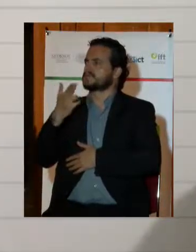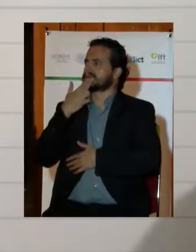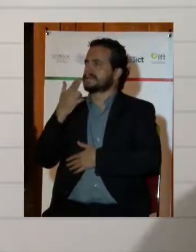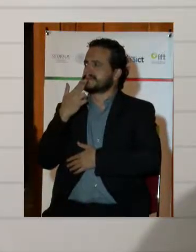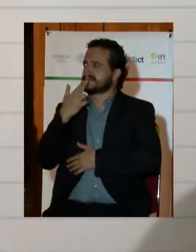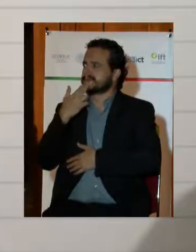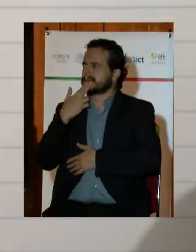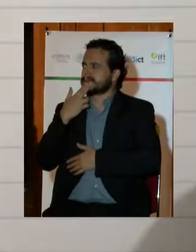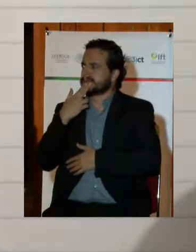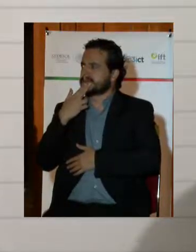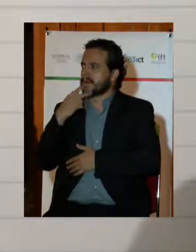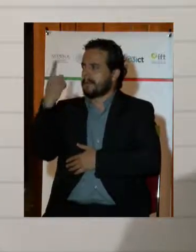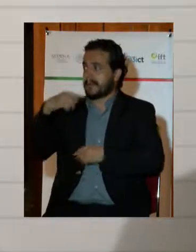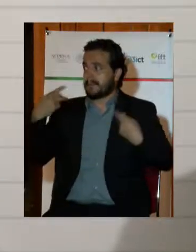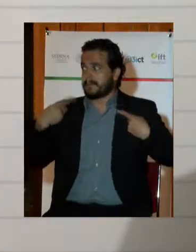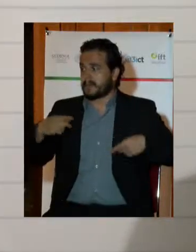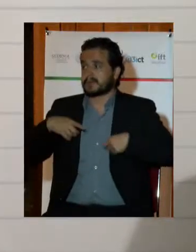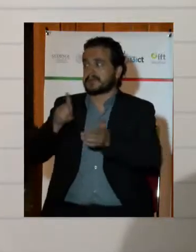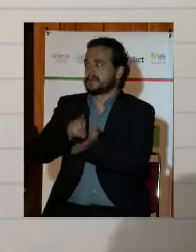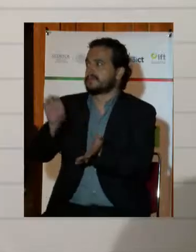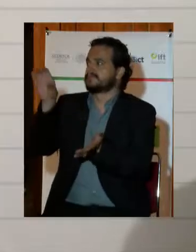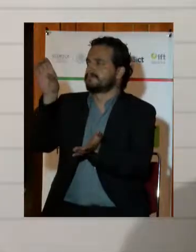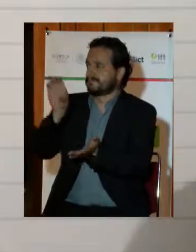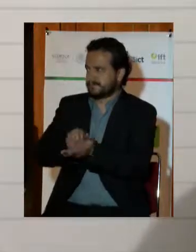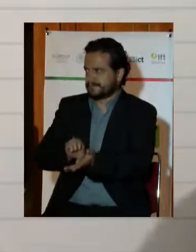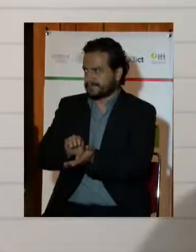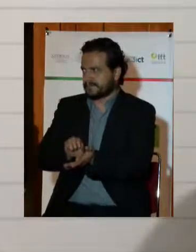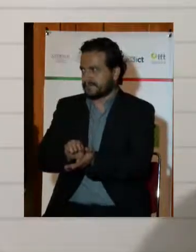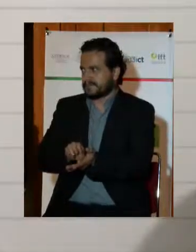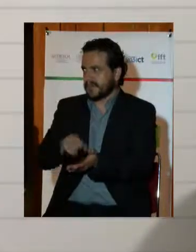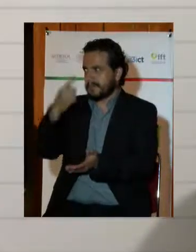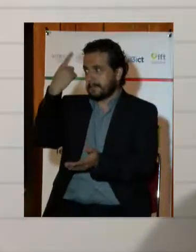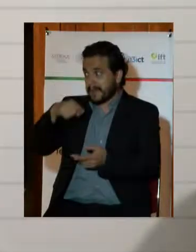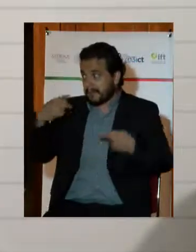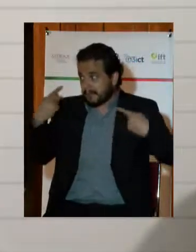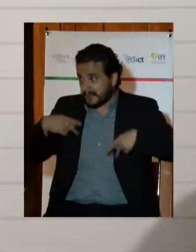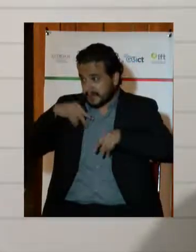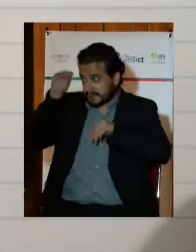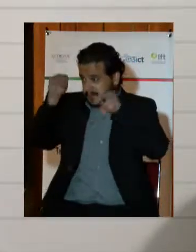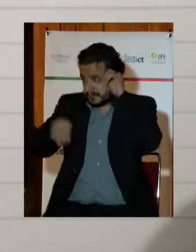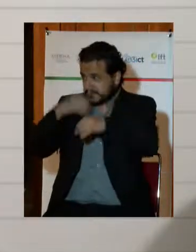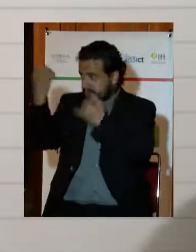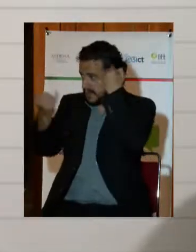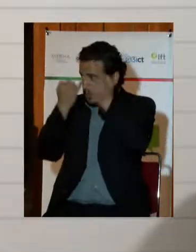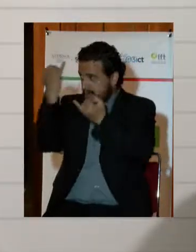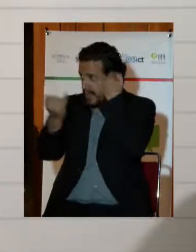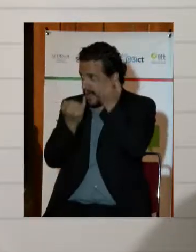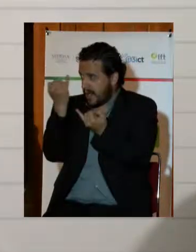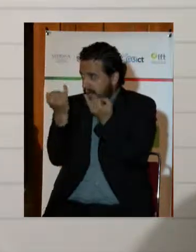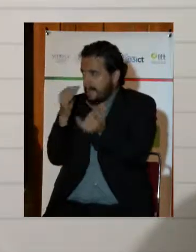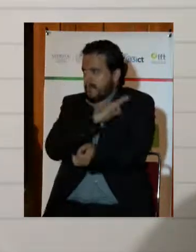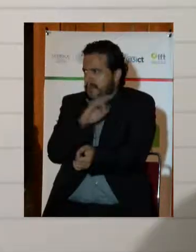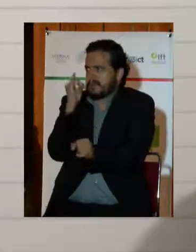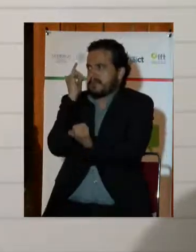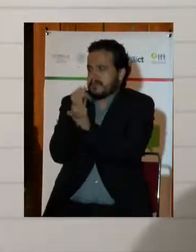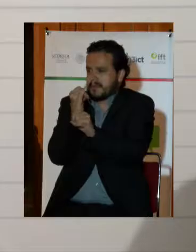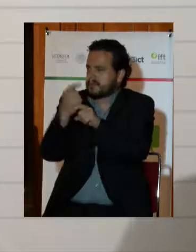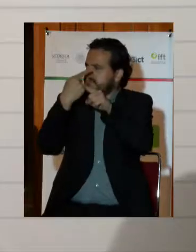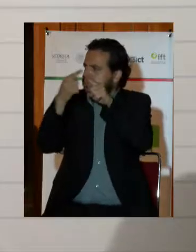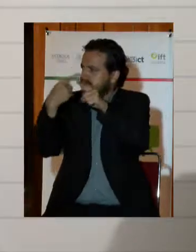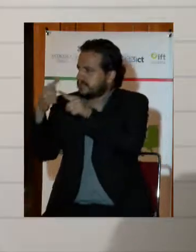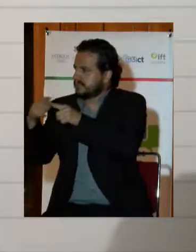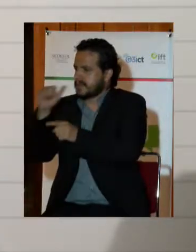personas con discapacidad, como para que los desarrolladores también puedan crear contenidos y aplicaciones.